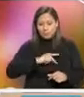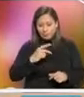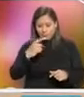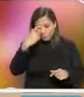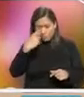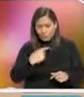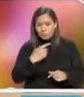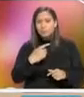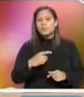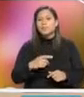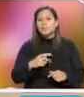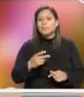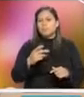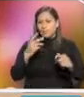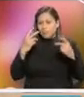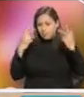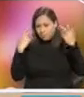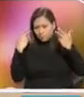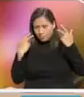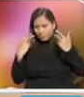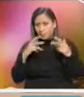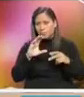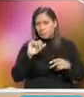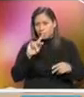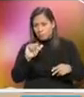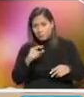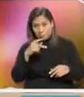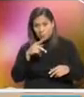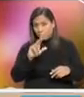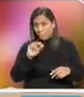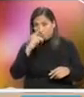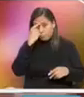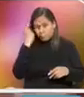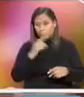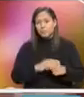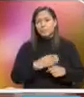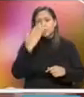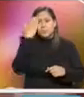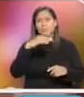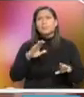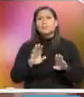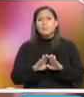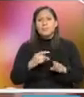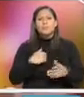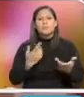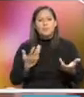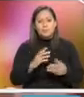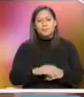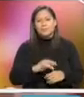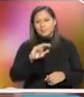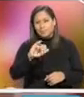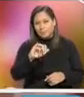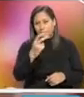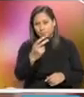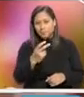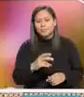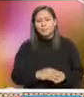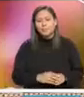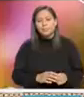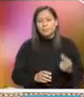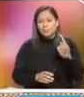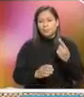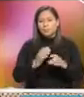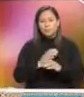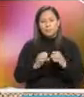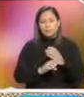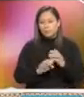al estilo, con un cabello cortado en capas, pero no es tan fácil. Hay que saber cómo hacerlo, ¿no? Sí, exactamente. Una de las tendencias